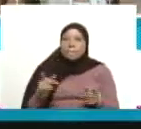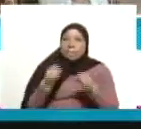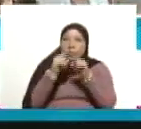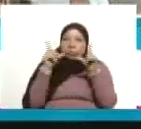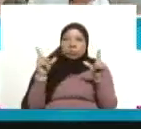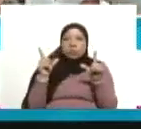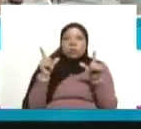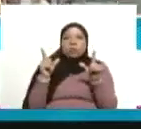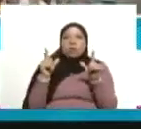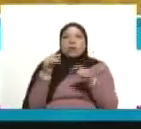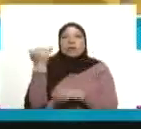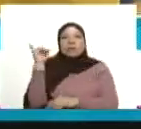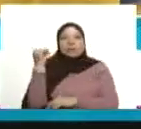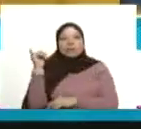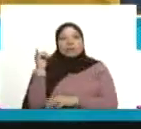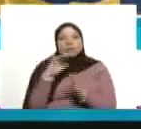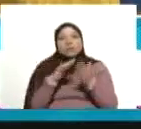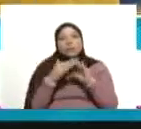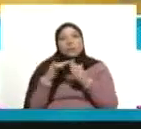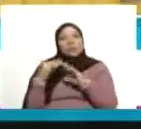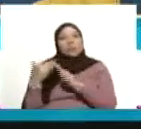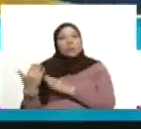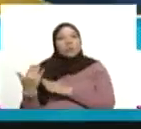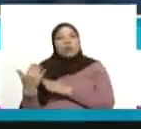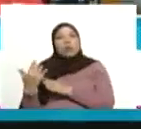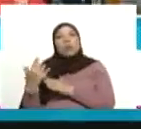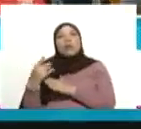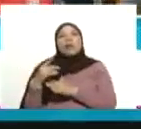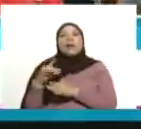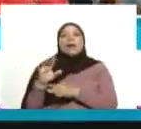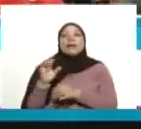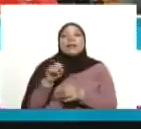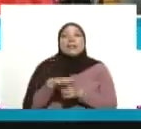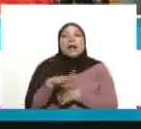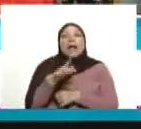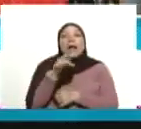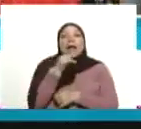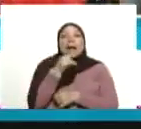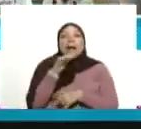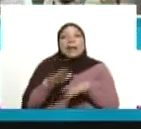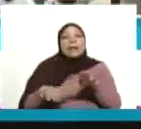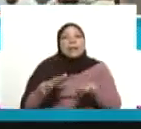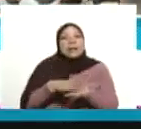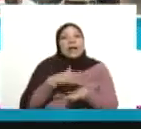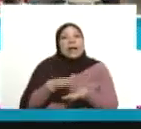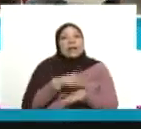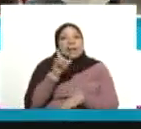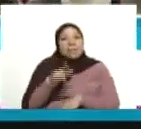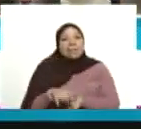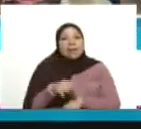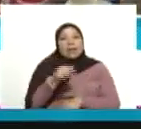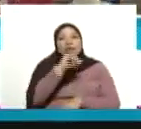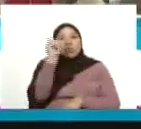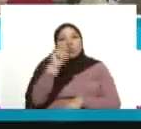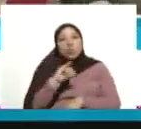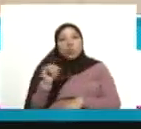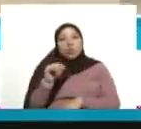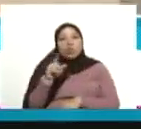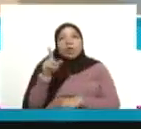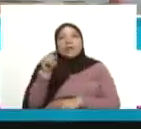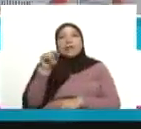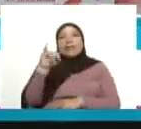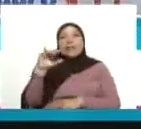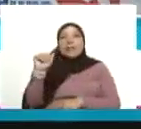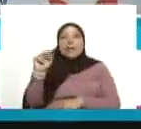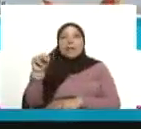Impresionante. En Yaracuy, comunidad Fruto La Trilla, San Felipe, parroquia Albarico. En el Zulia, Tía Juana, en